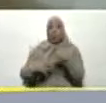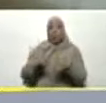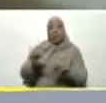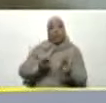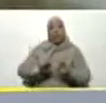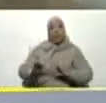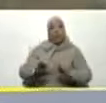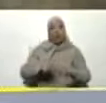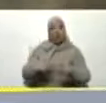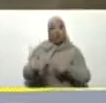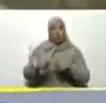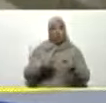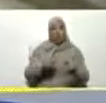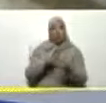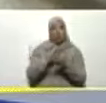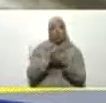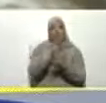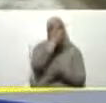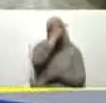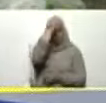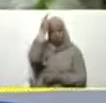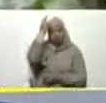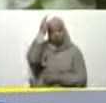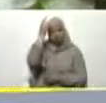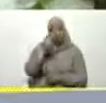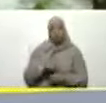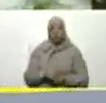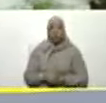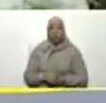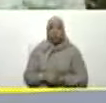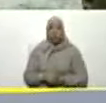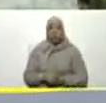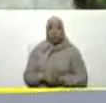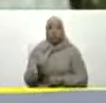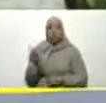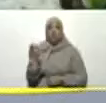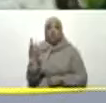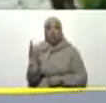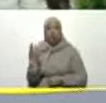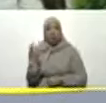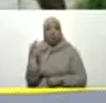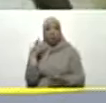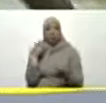compañero Diosdado Cabello Rondón, todavía no ha peleado.